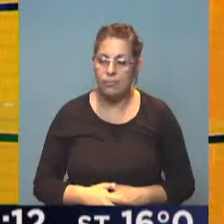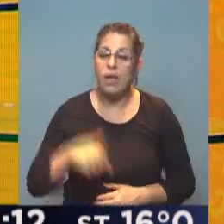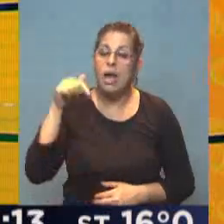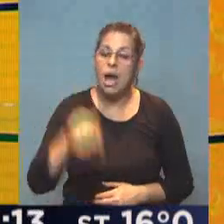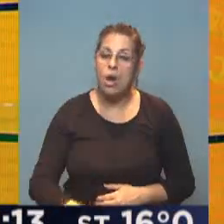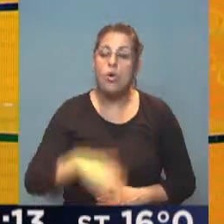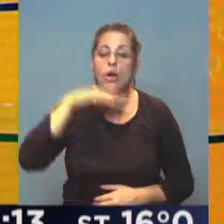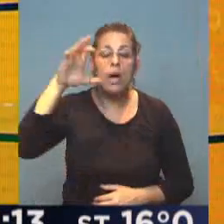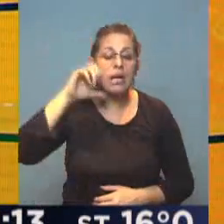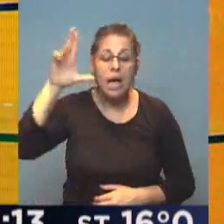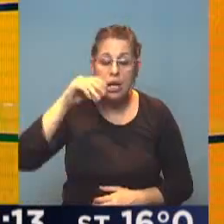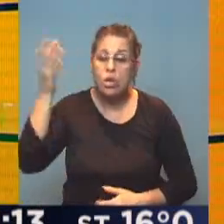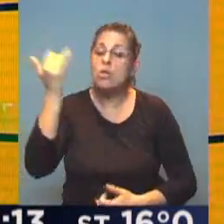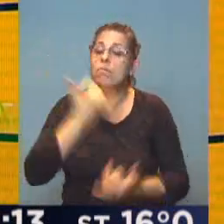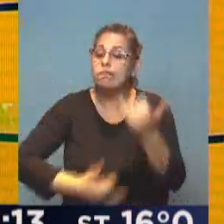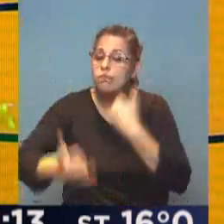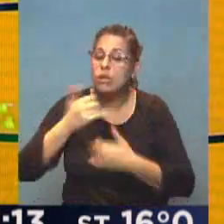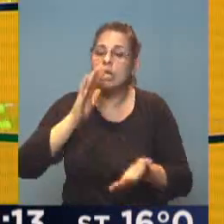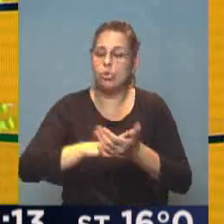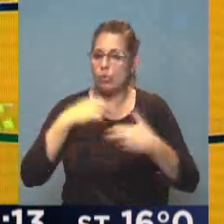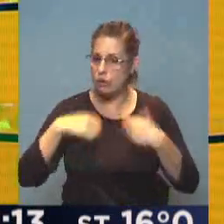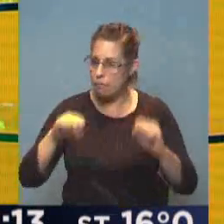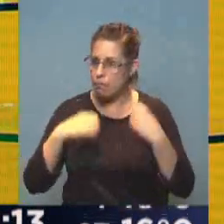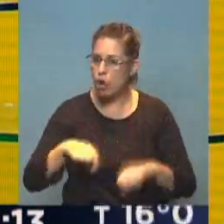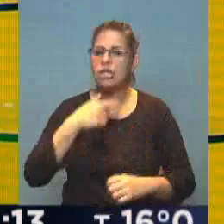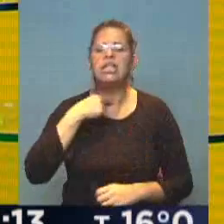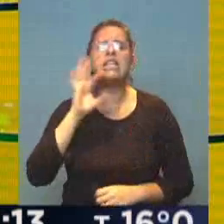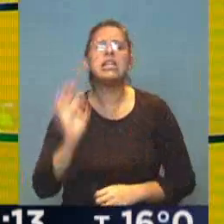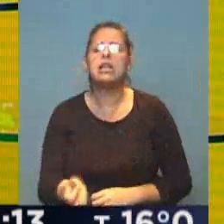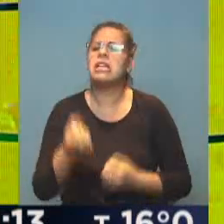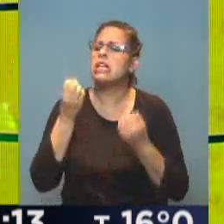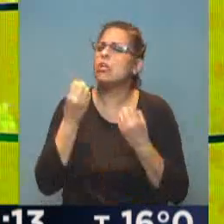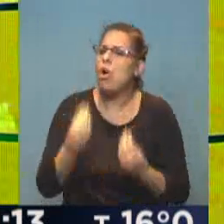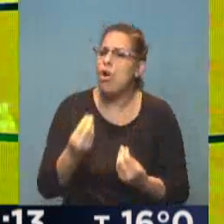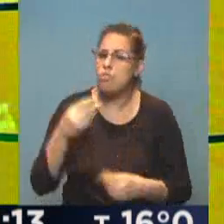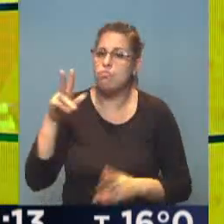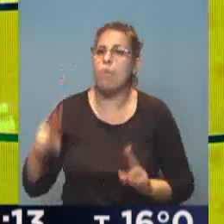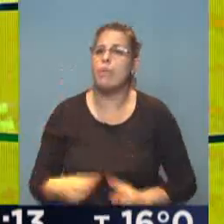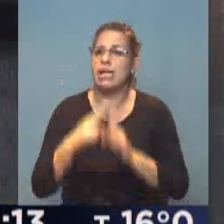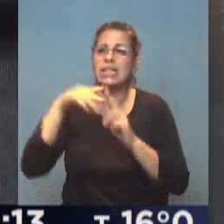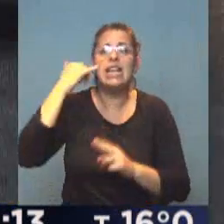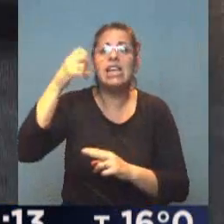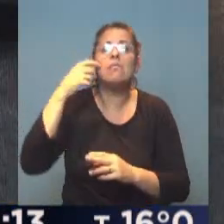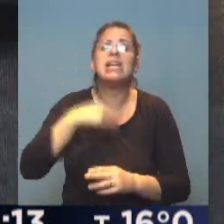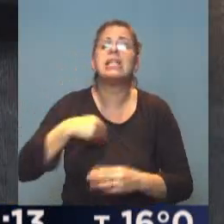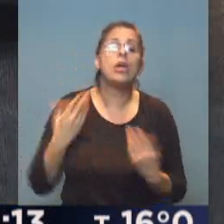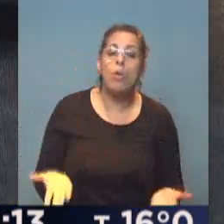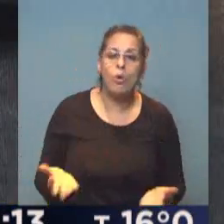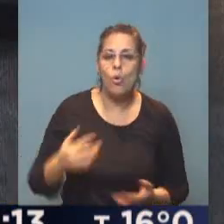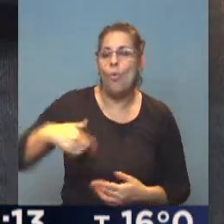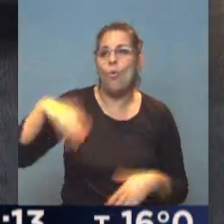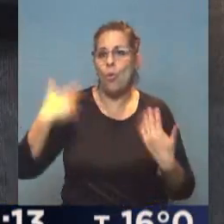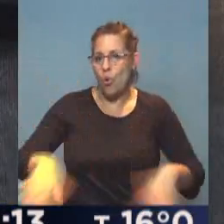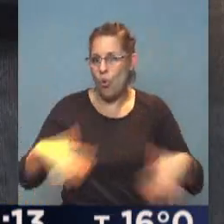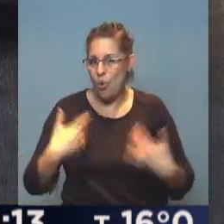Y ahora Juan Carlos Fernández nos acerca a toda la información del deporte. Queremos saber, Juan Carlos, sí, cómo recibieron en París a Neymar. Imagínate, de